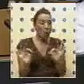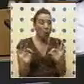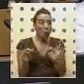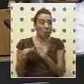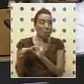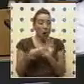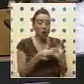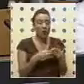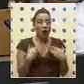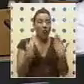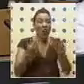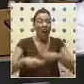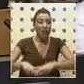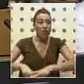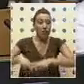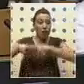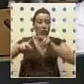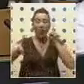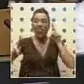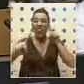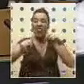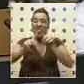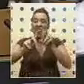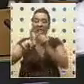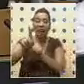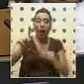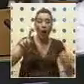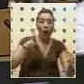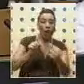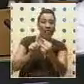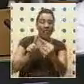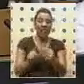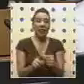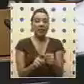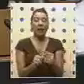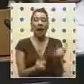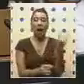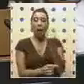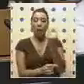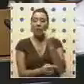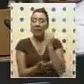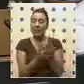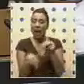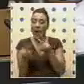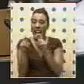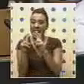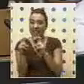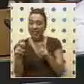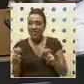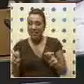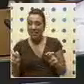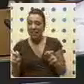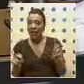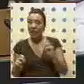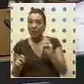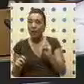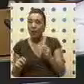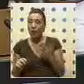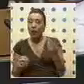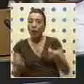circunstancia, entregar recursos, directa o indirectamente, a aquellas universidades que están siendo investigadas, ni